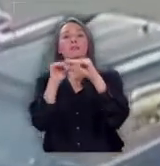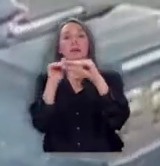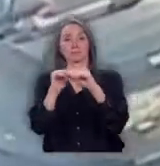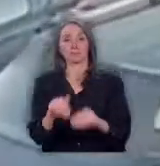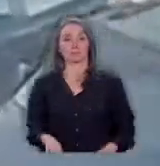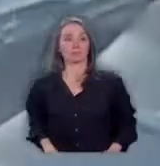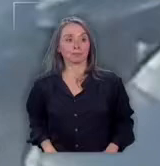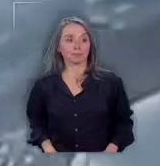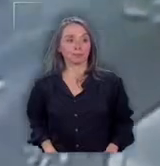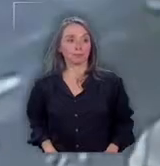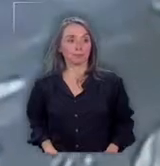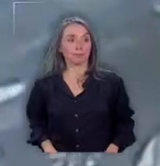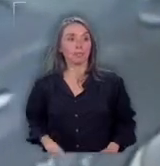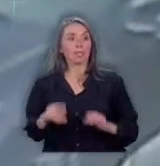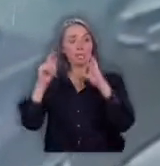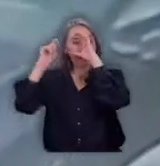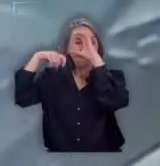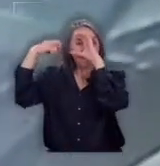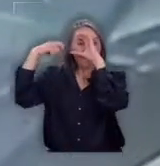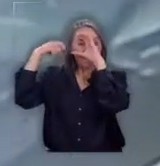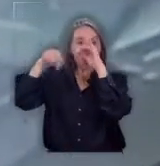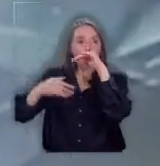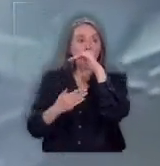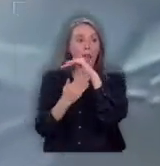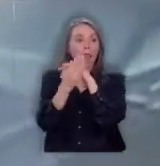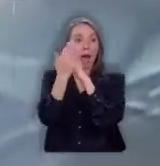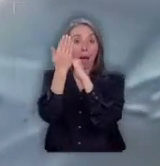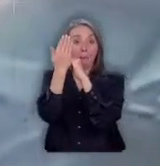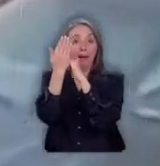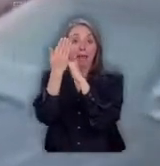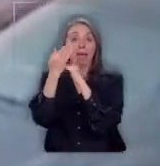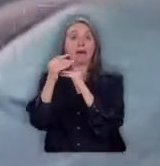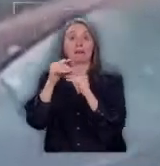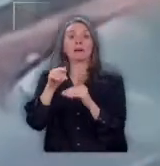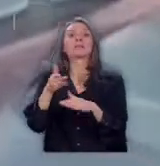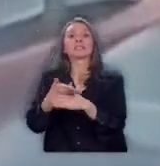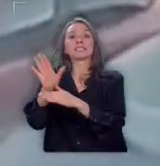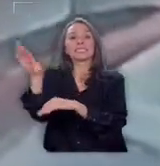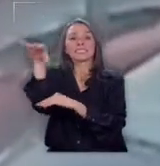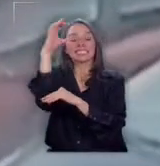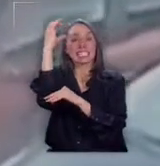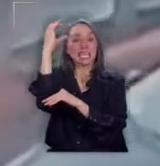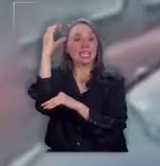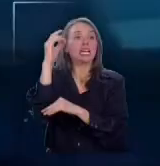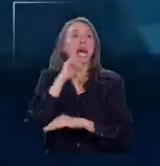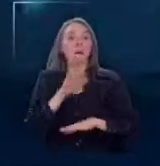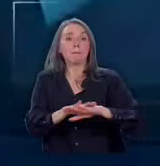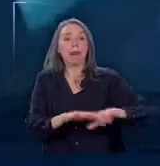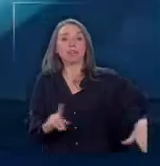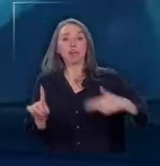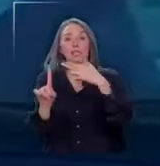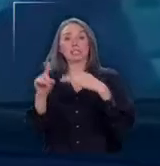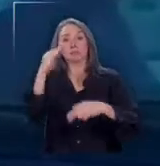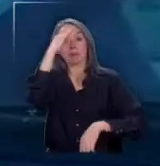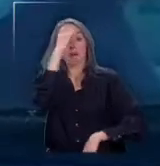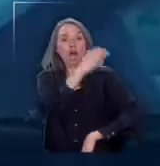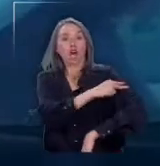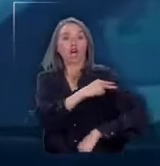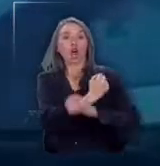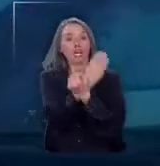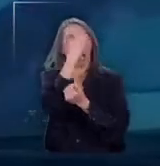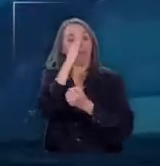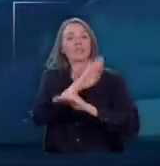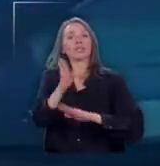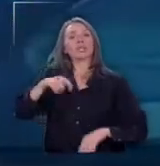recinto el video fue grabado esta mañana en La Serena quien dispara es un Coronel en retiro de